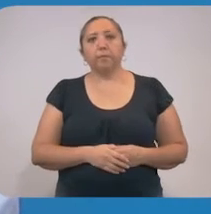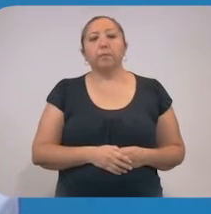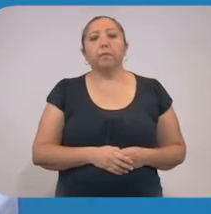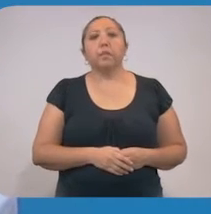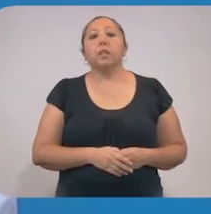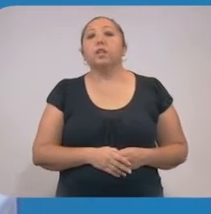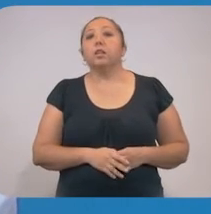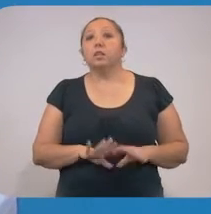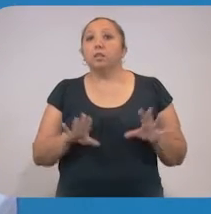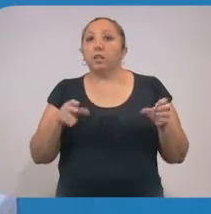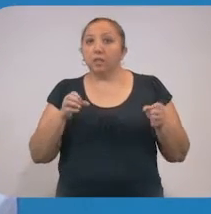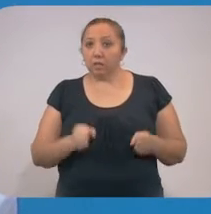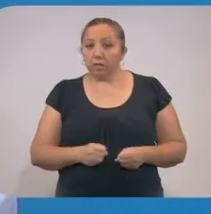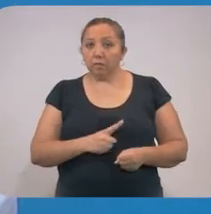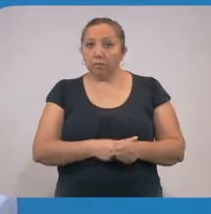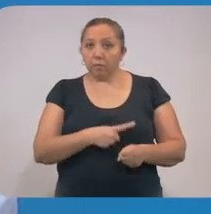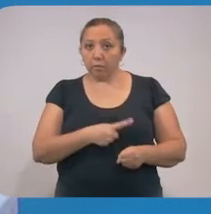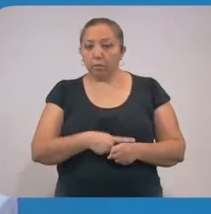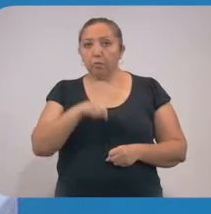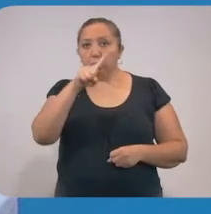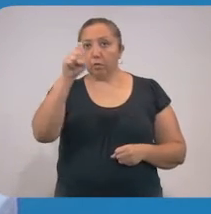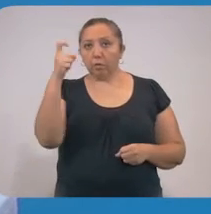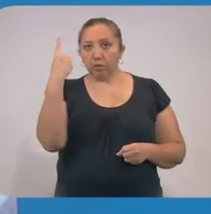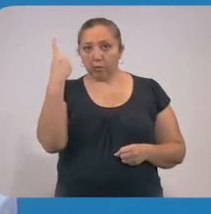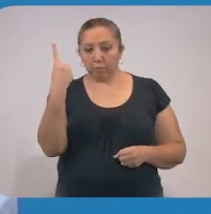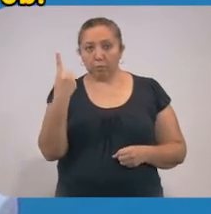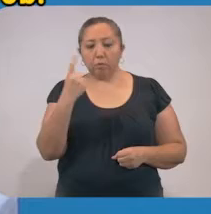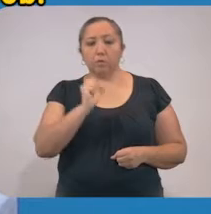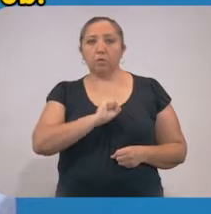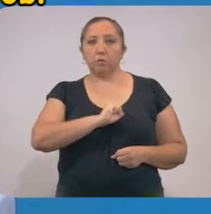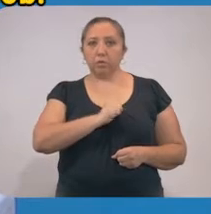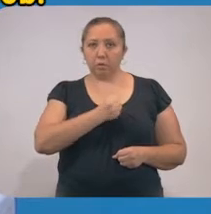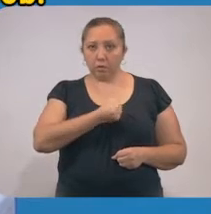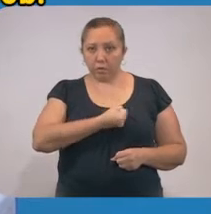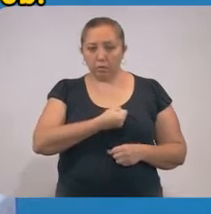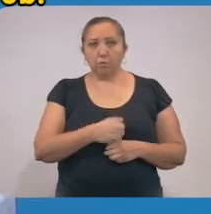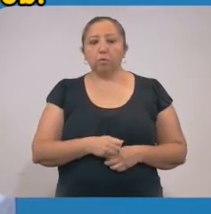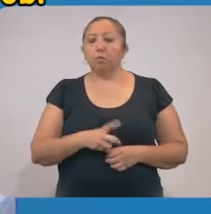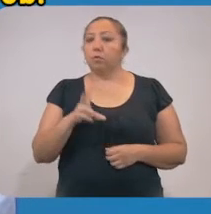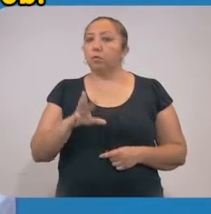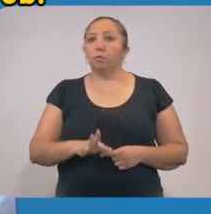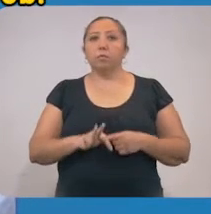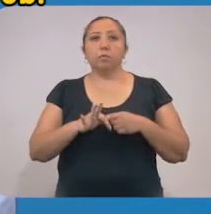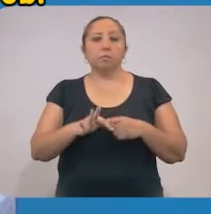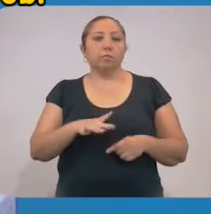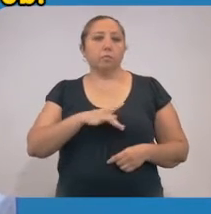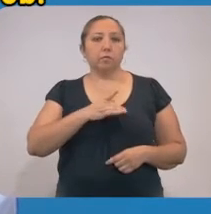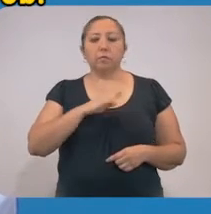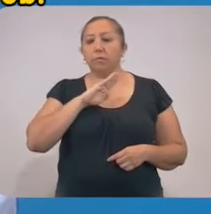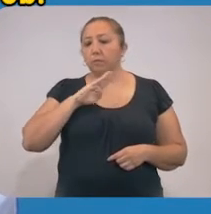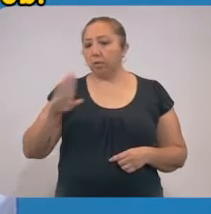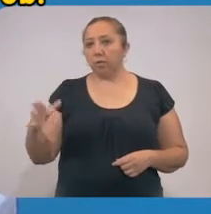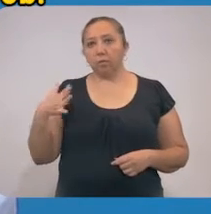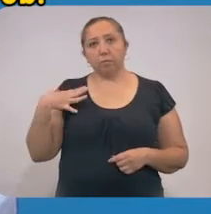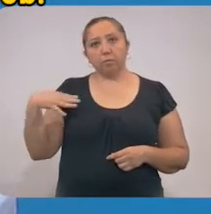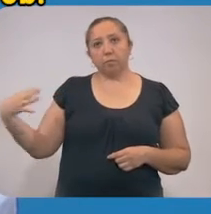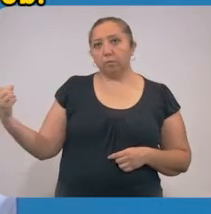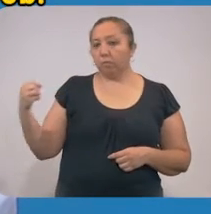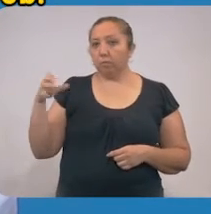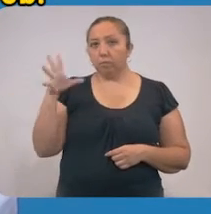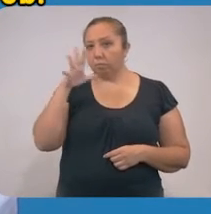de los casos confirmados 101 ya se recuperaron no presentan síntomas ni pueden